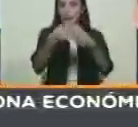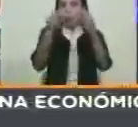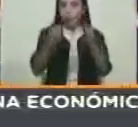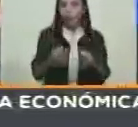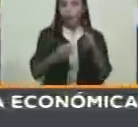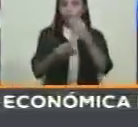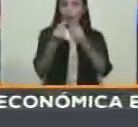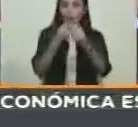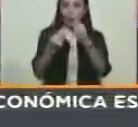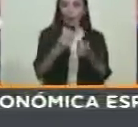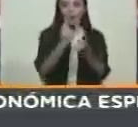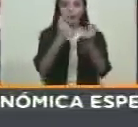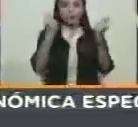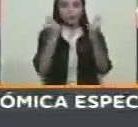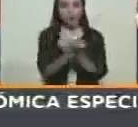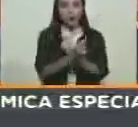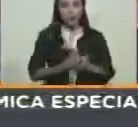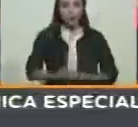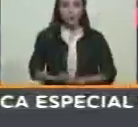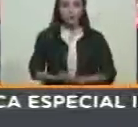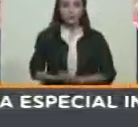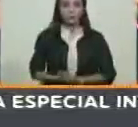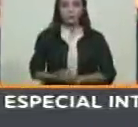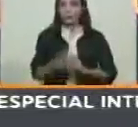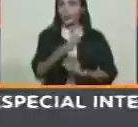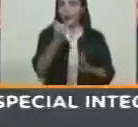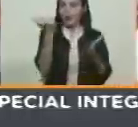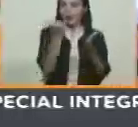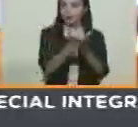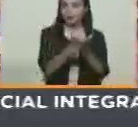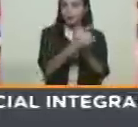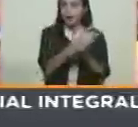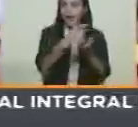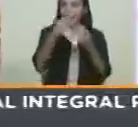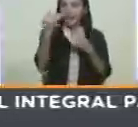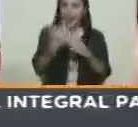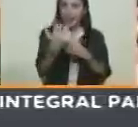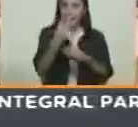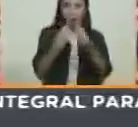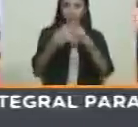productos que no los fije en los ladrones